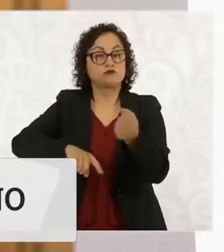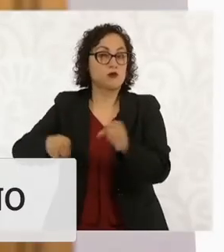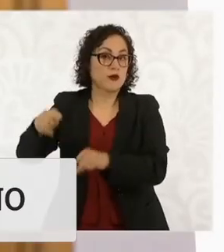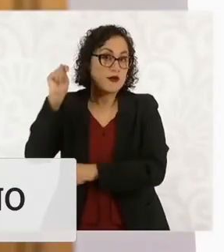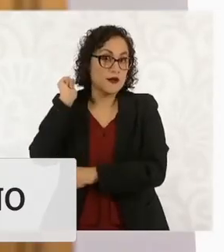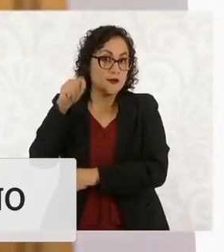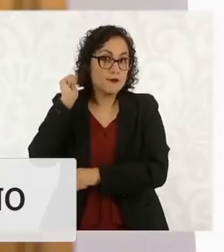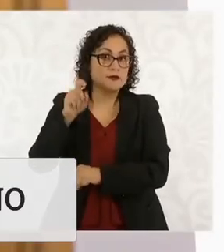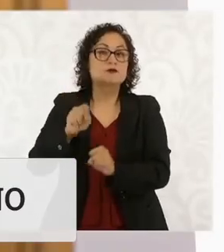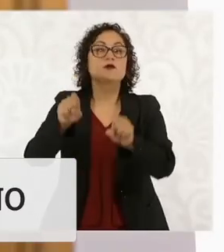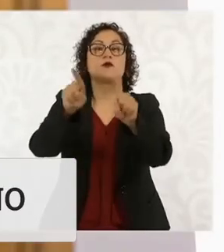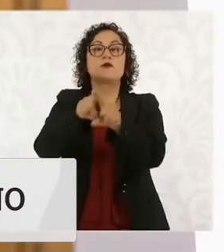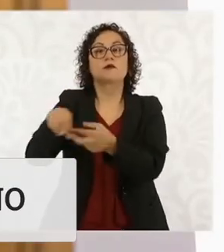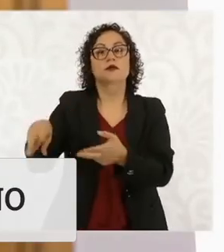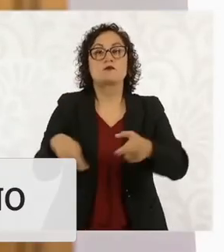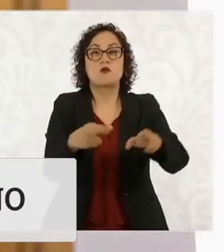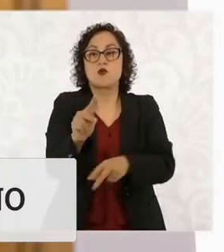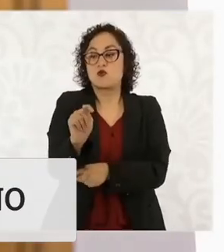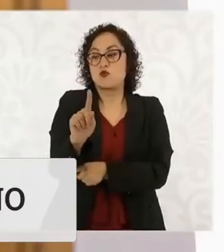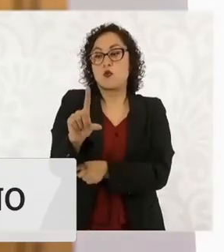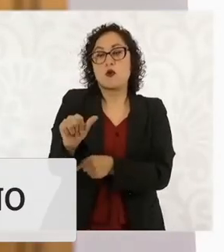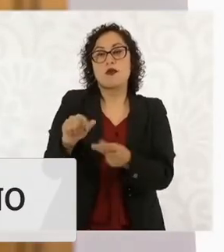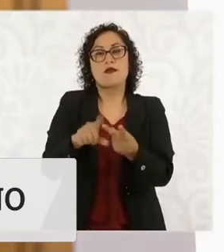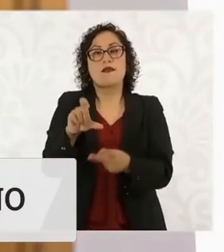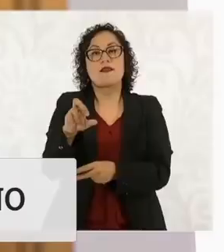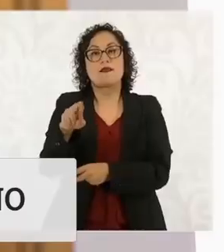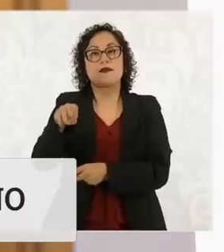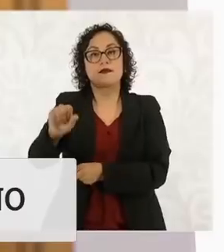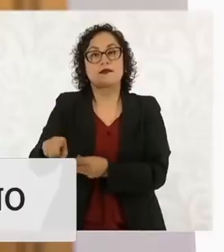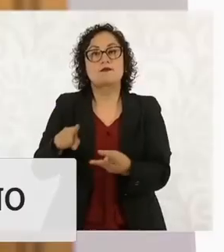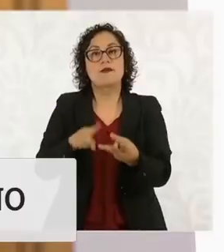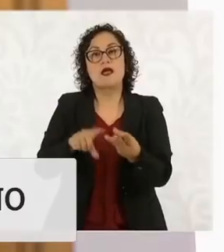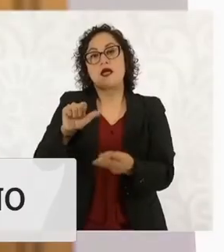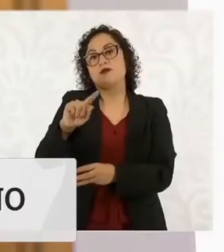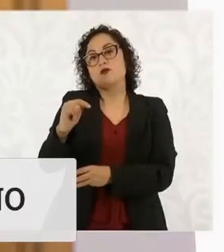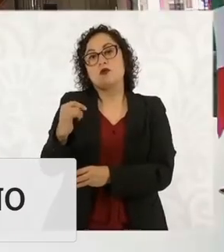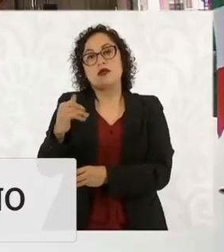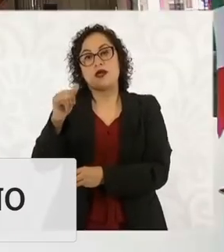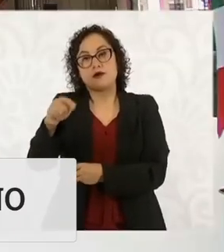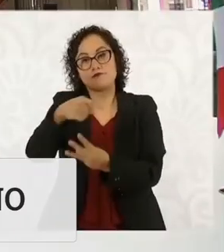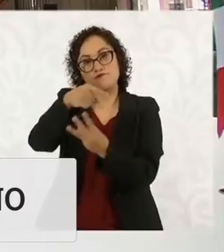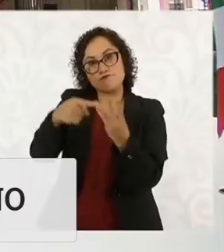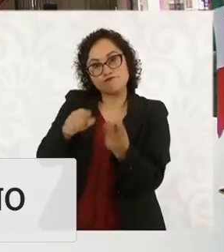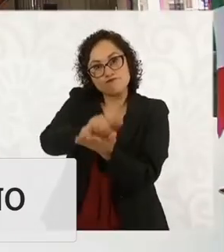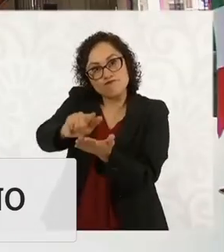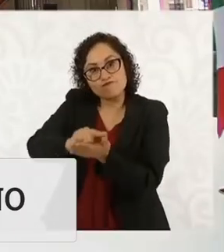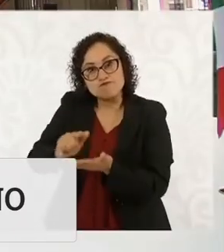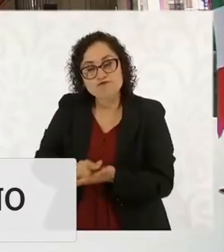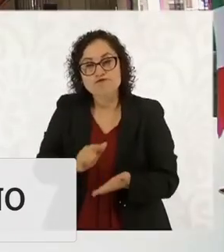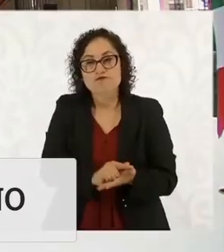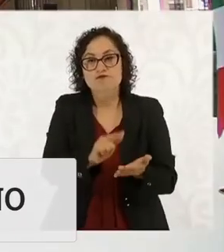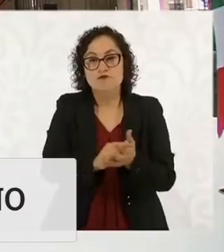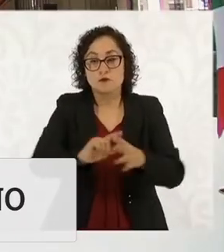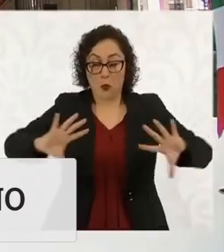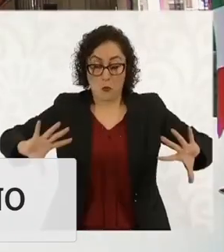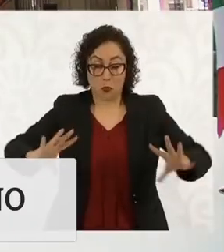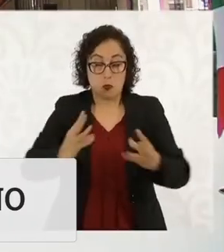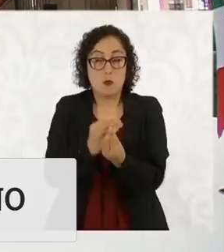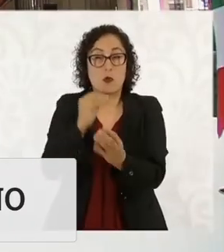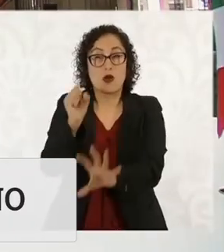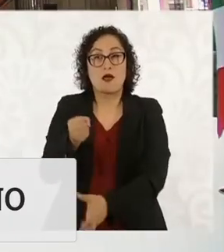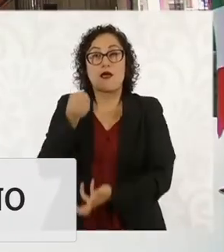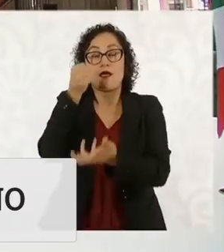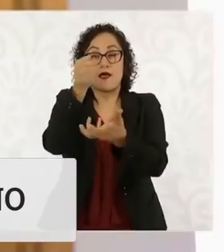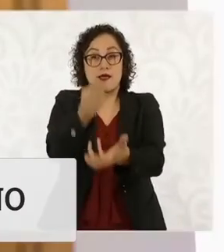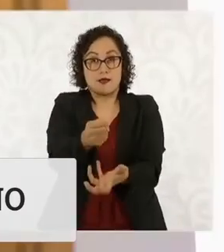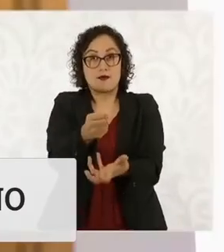y saneamiento de los ríos Tula, Lerma, Santiago y Atoyac. La inversión destinada este año,